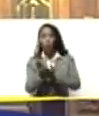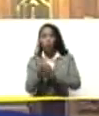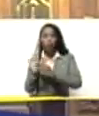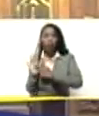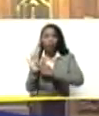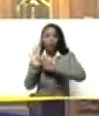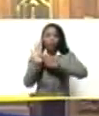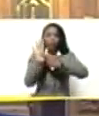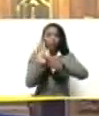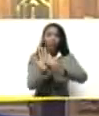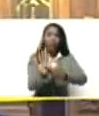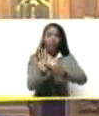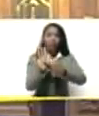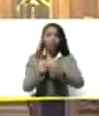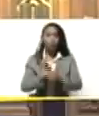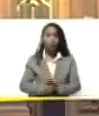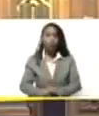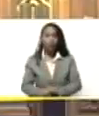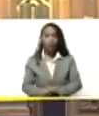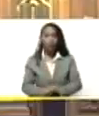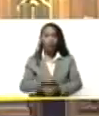había ocupado